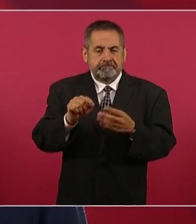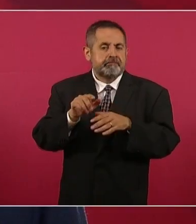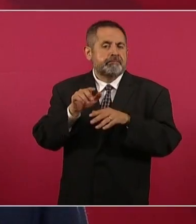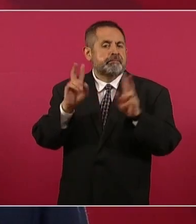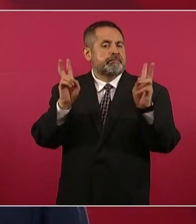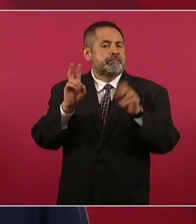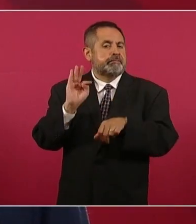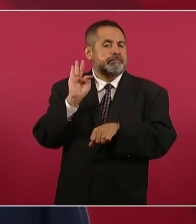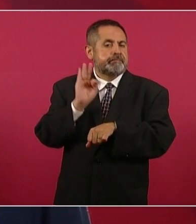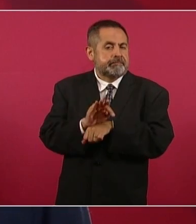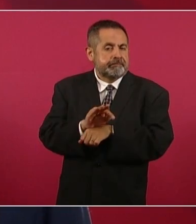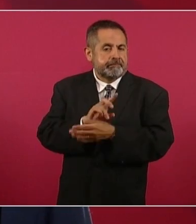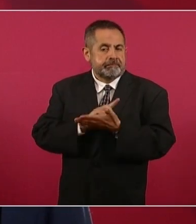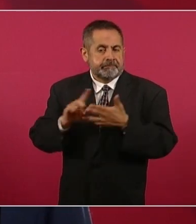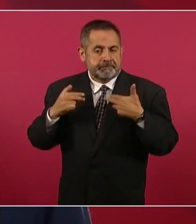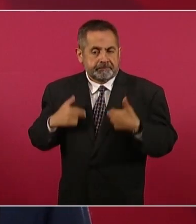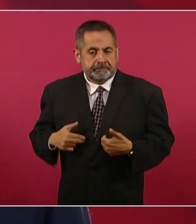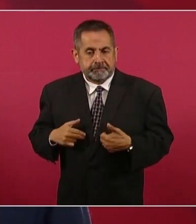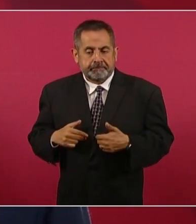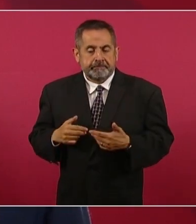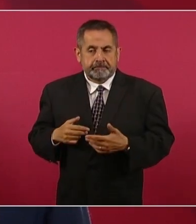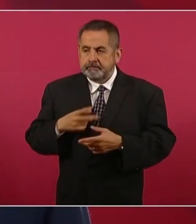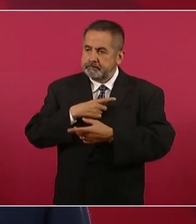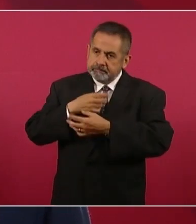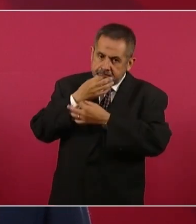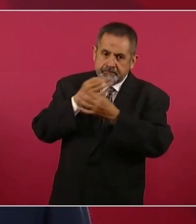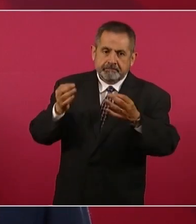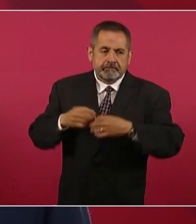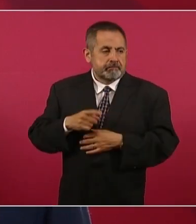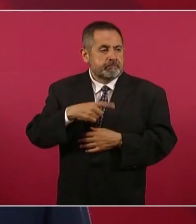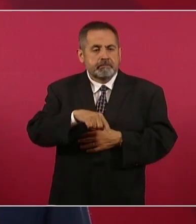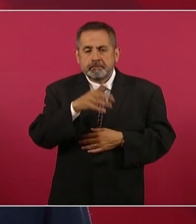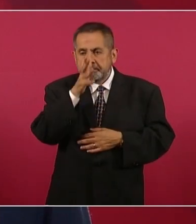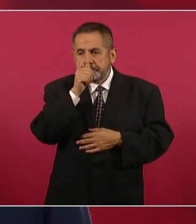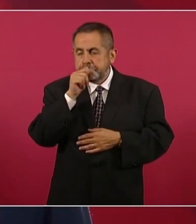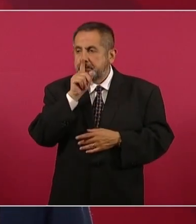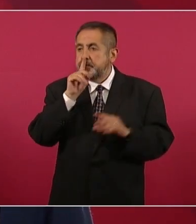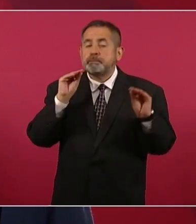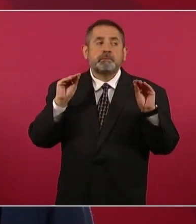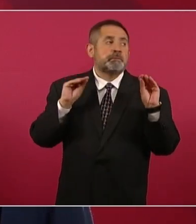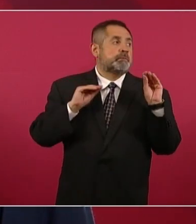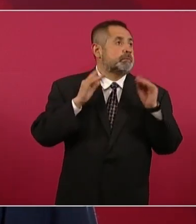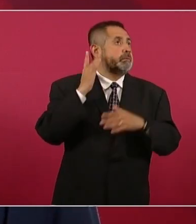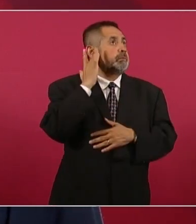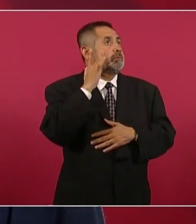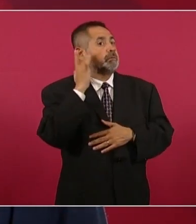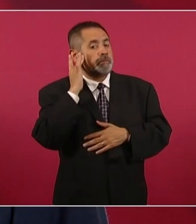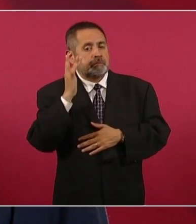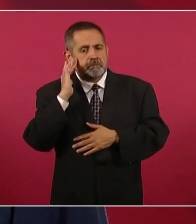No puede haber silencio. Sí,